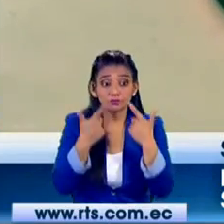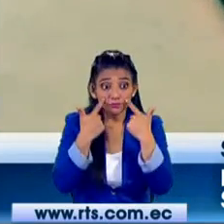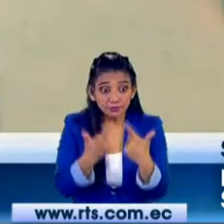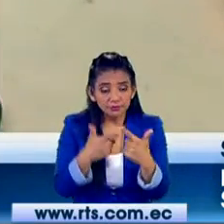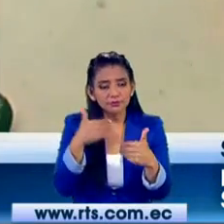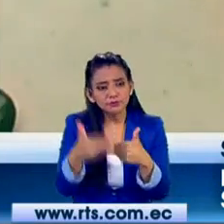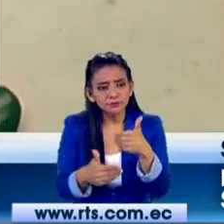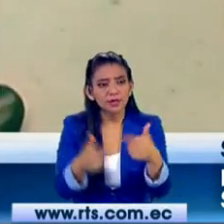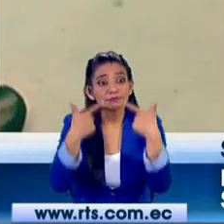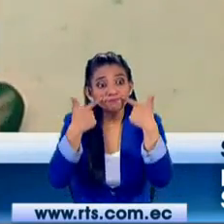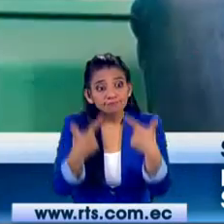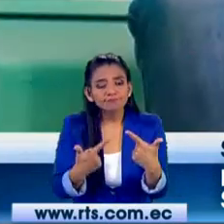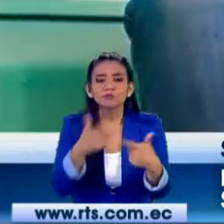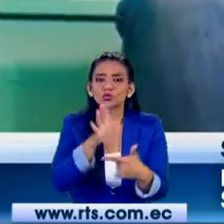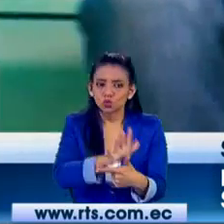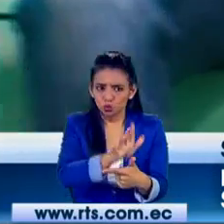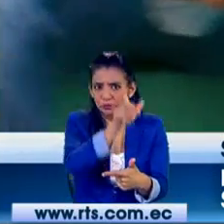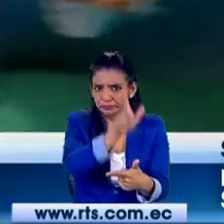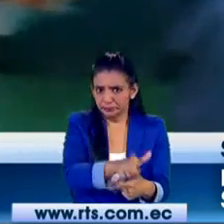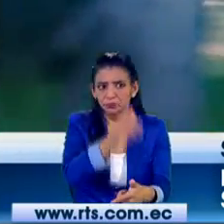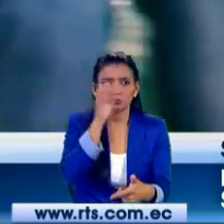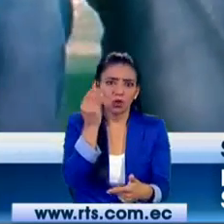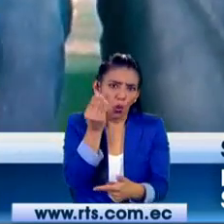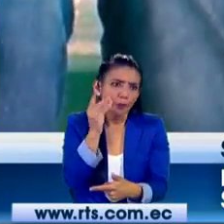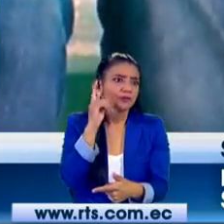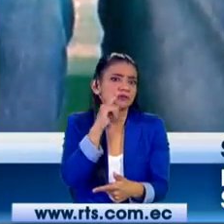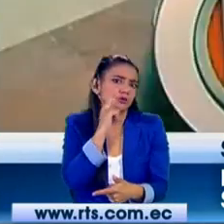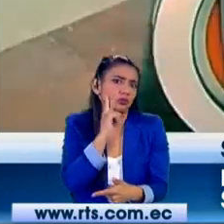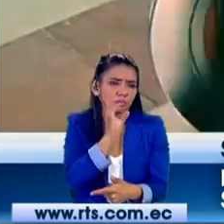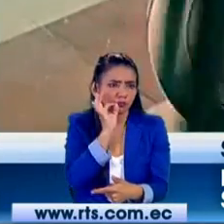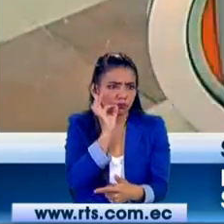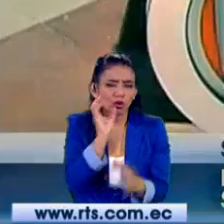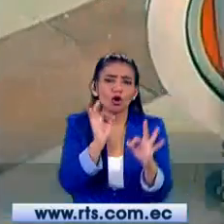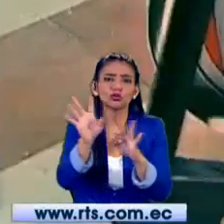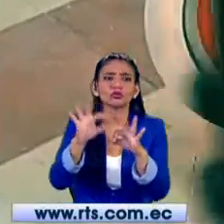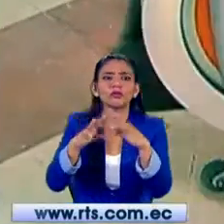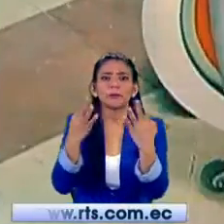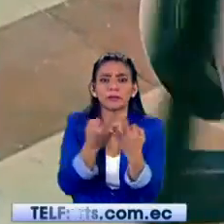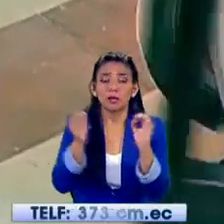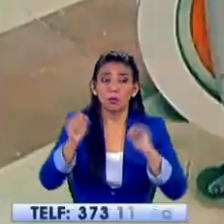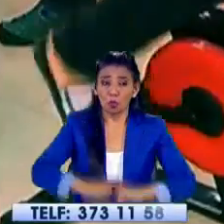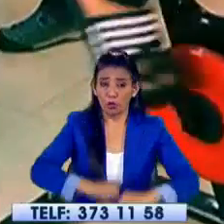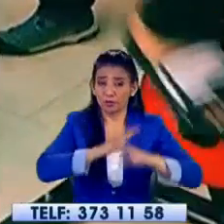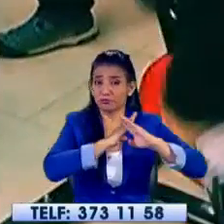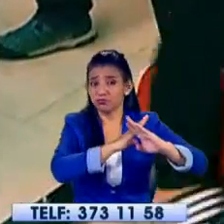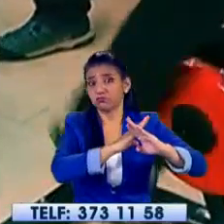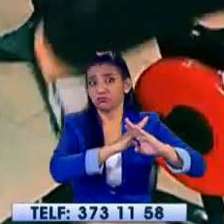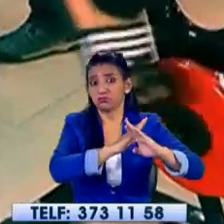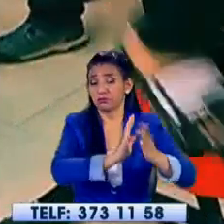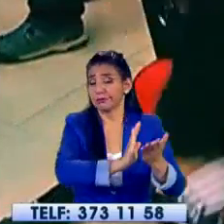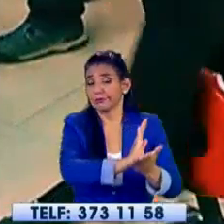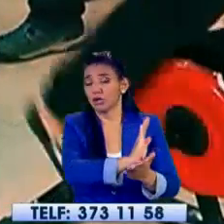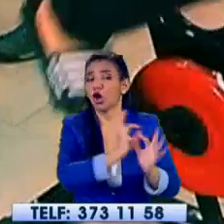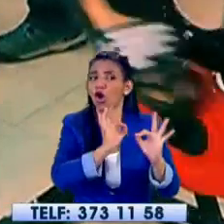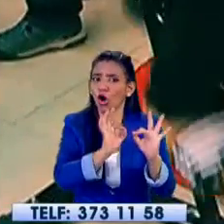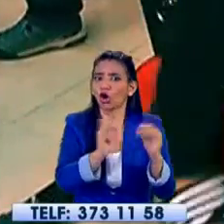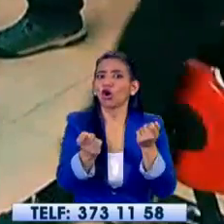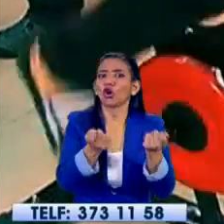que el tratante y familiares miden su capacidad de mantener los alcaloides al margen de su